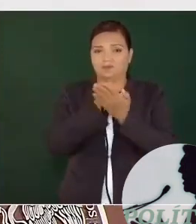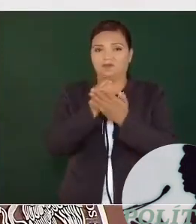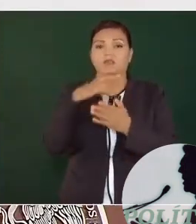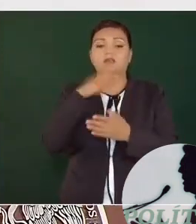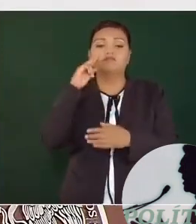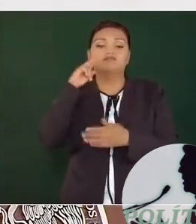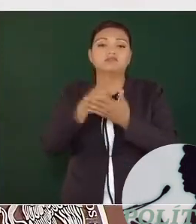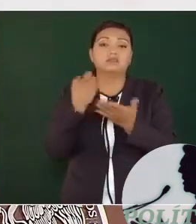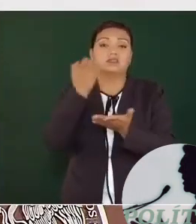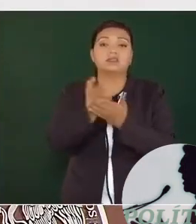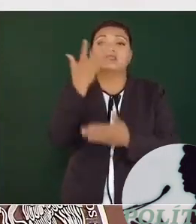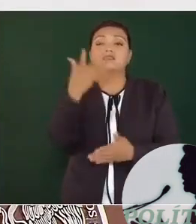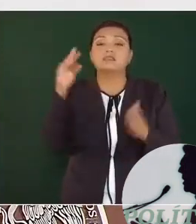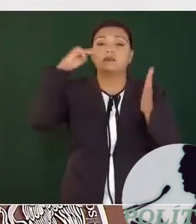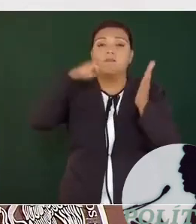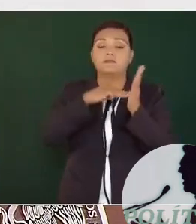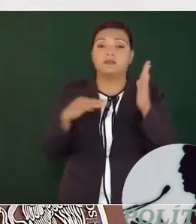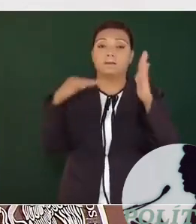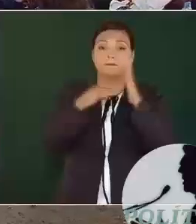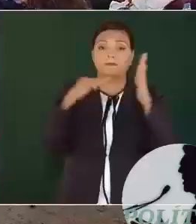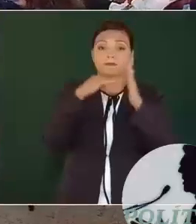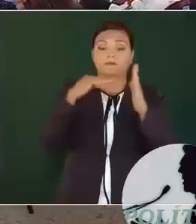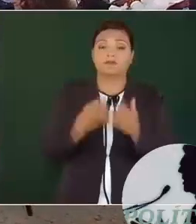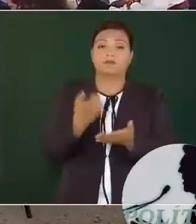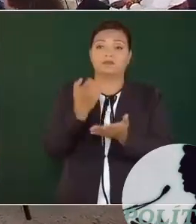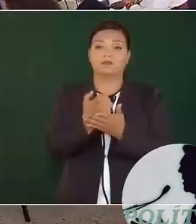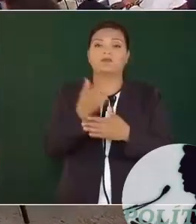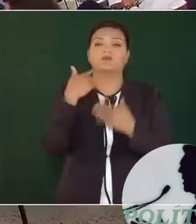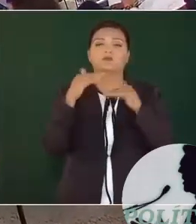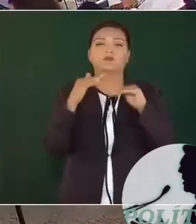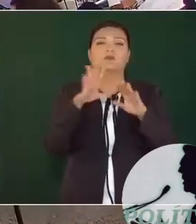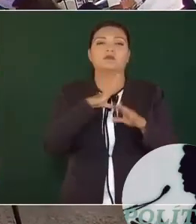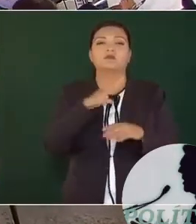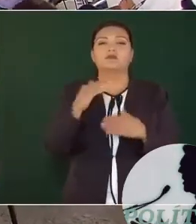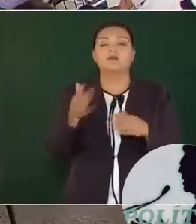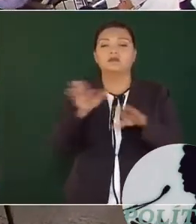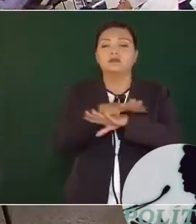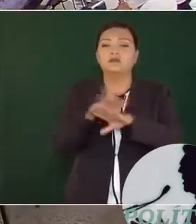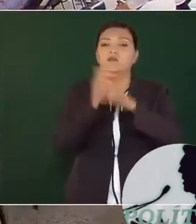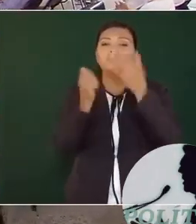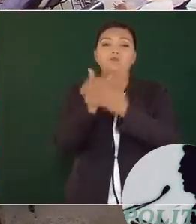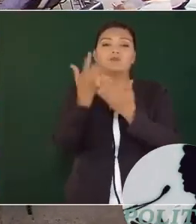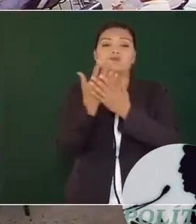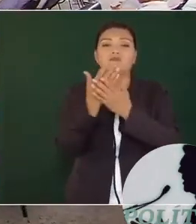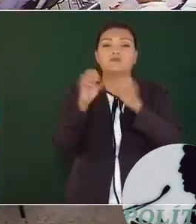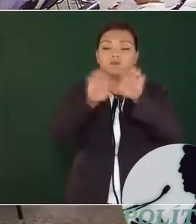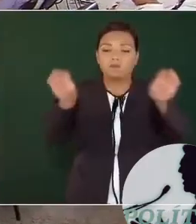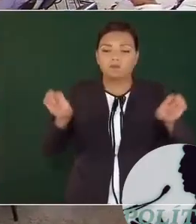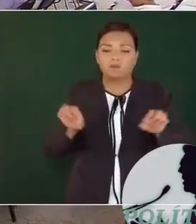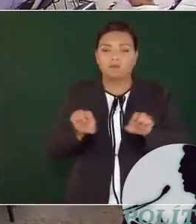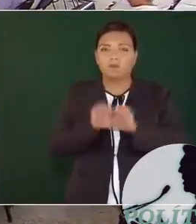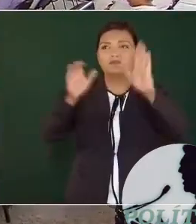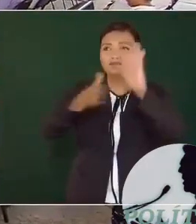una inversión de 10,000 millones de pesos que corresponde a la modernización en infraestructura y